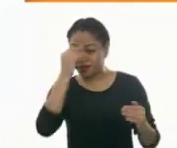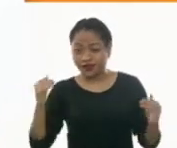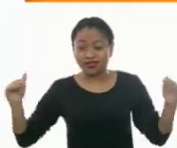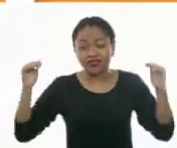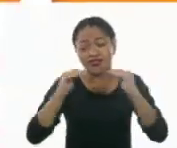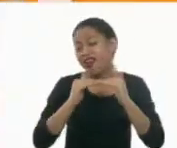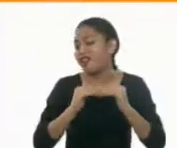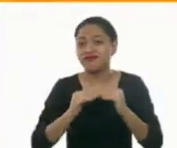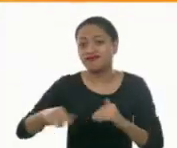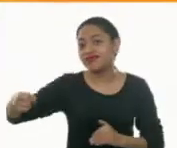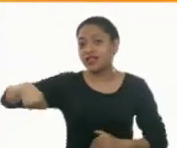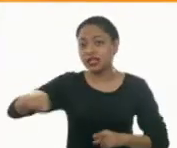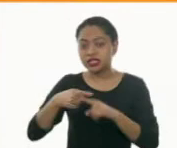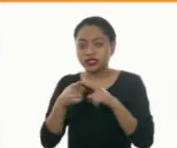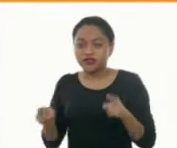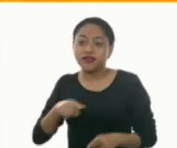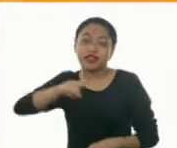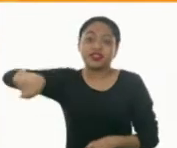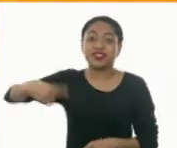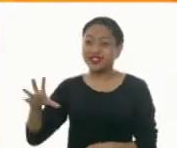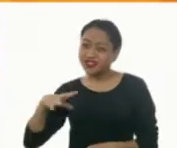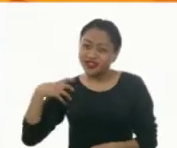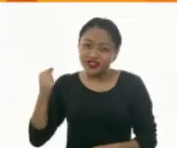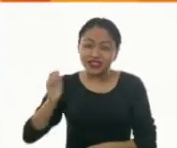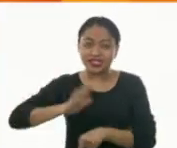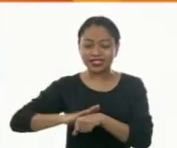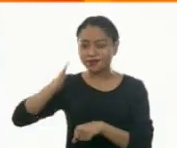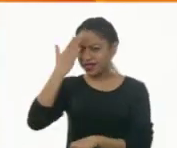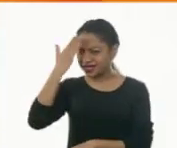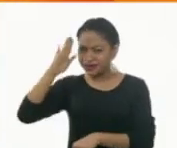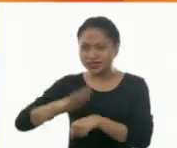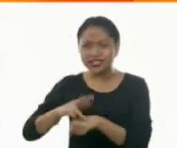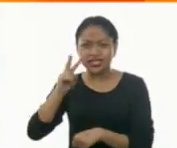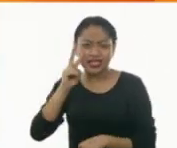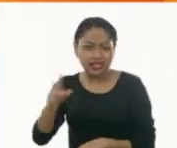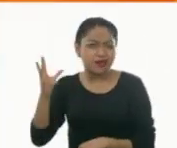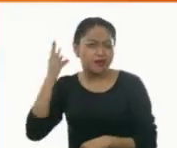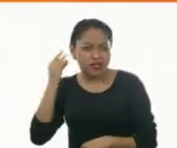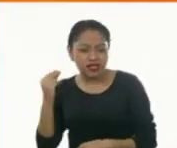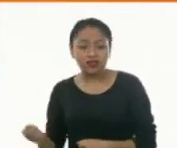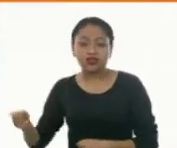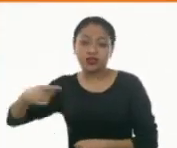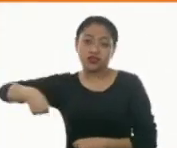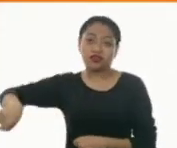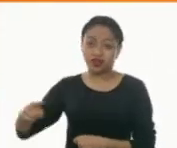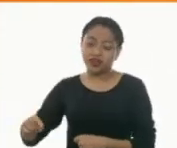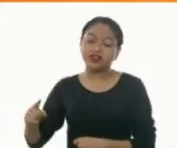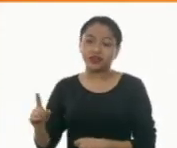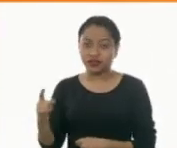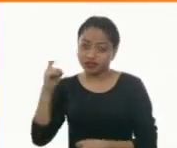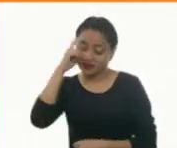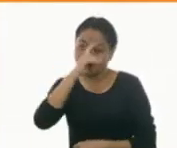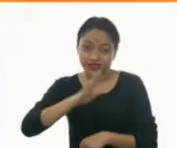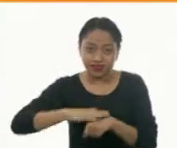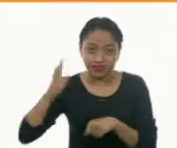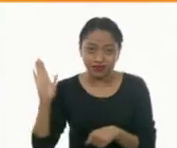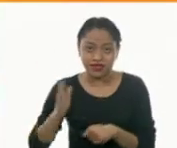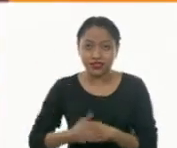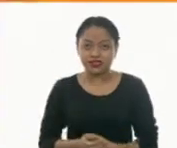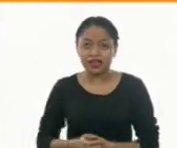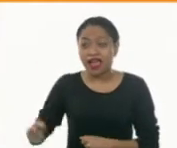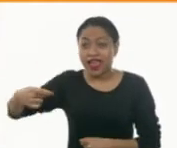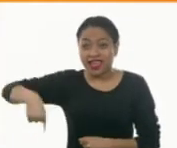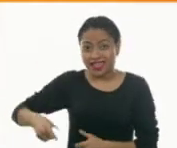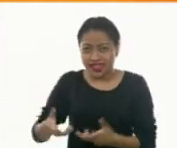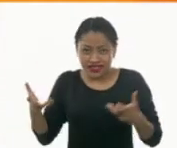hagan un sobreesfuerzo de memoria visual y auditiva y simbolización cuando ahí tienen dificultades. Y no lo van a